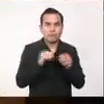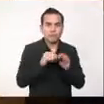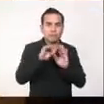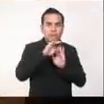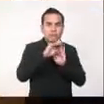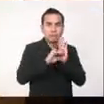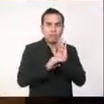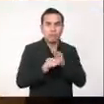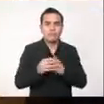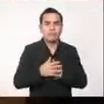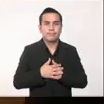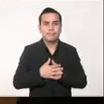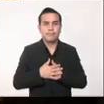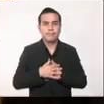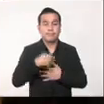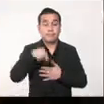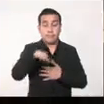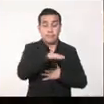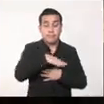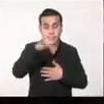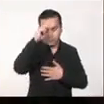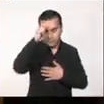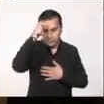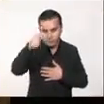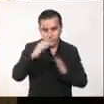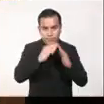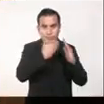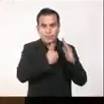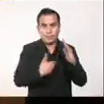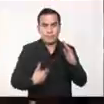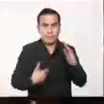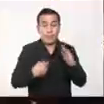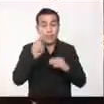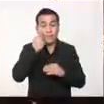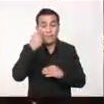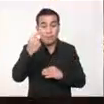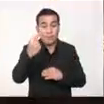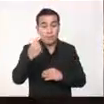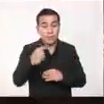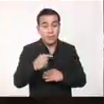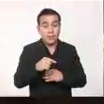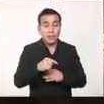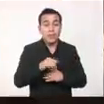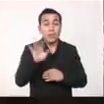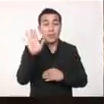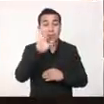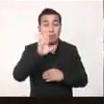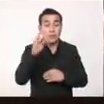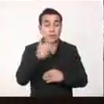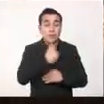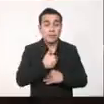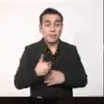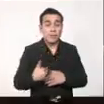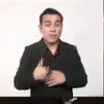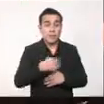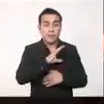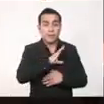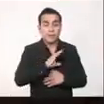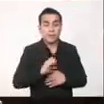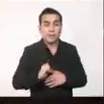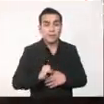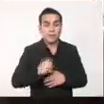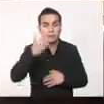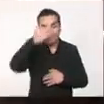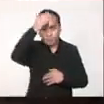agenda presidencial. En el Salón de Honor de Casa Presidencial presenciamos el retiro del señor presidente de la República de El